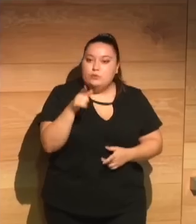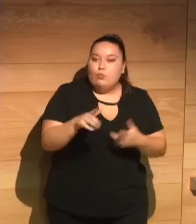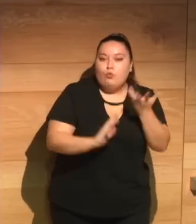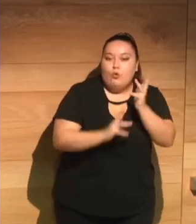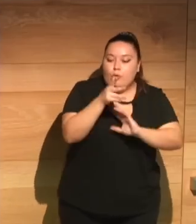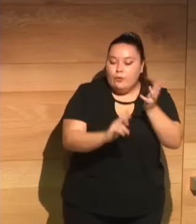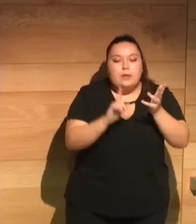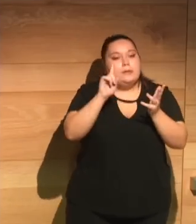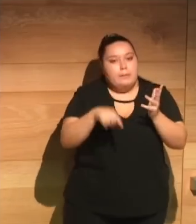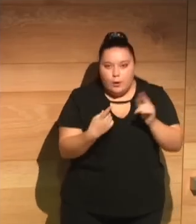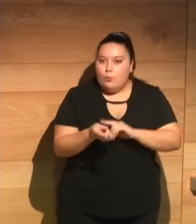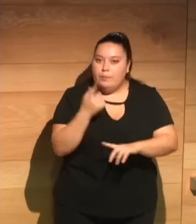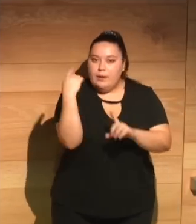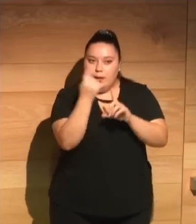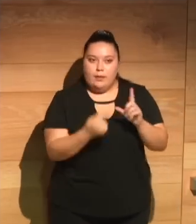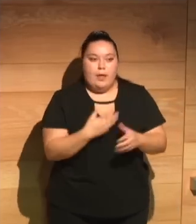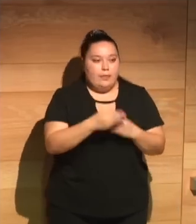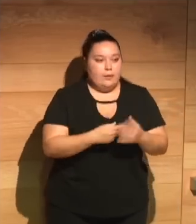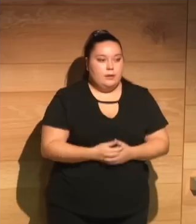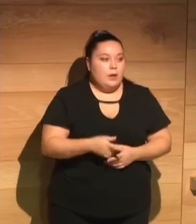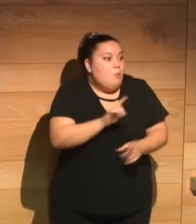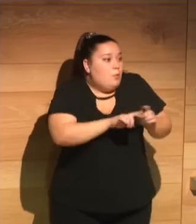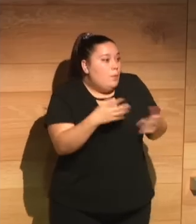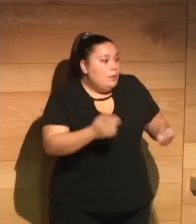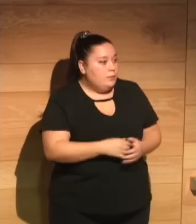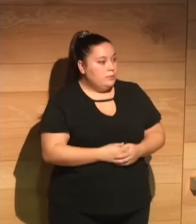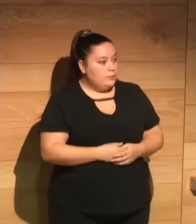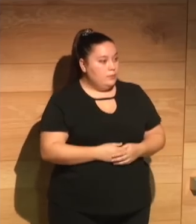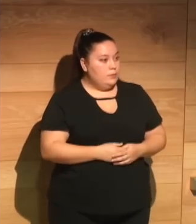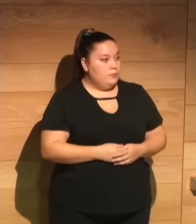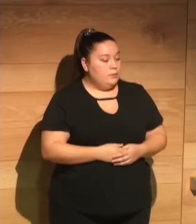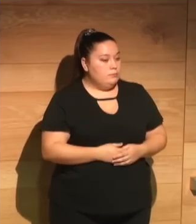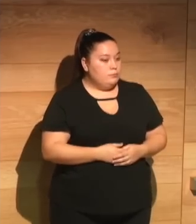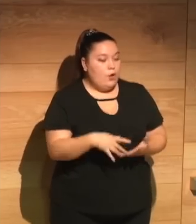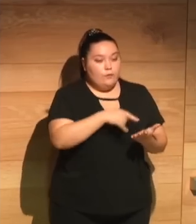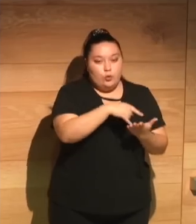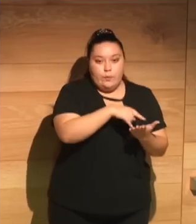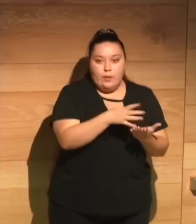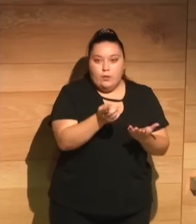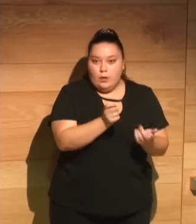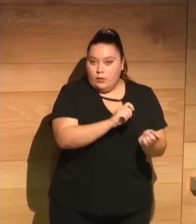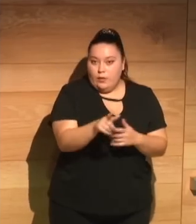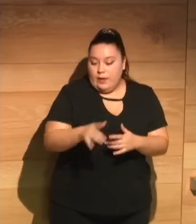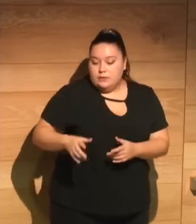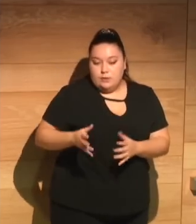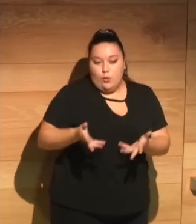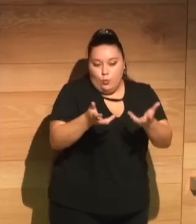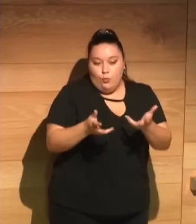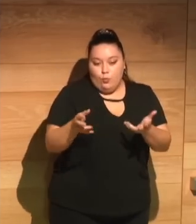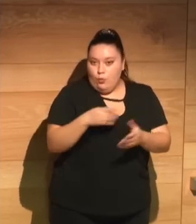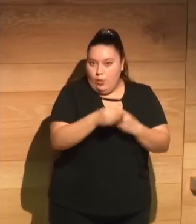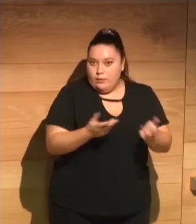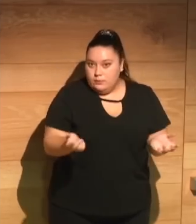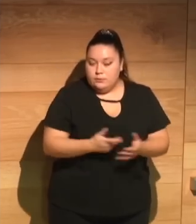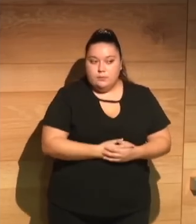a pintar un pene en la... ¿Dónde está el problema? Te das una fotocopiadora y te vas a sacar el culo. Pero escucha... ¿Quieres que hablemos, Juan? Porque hacemos